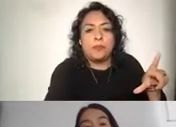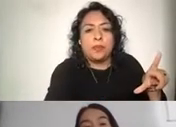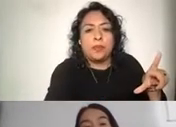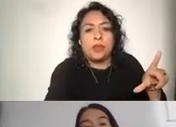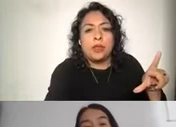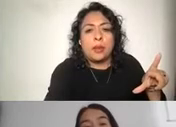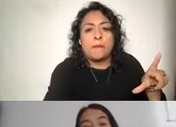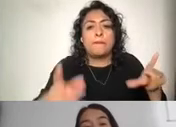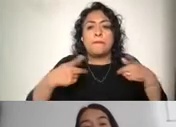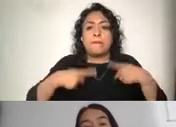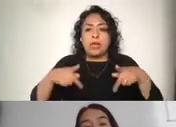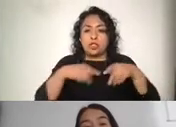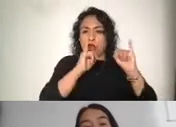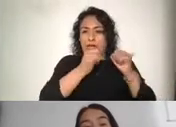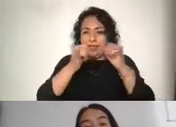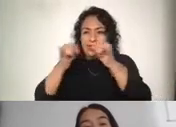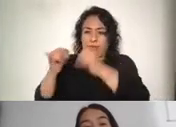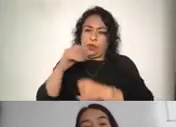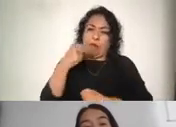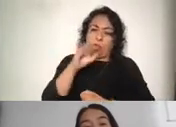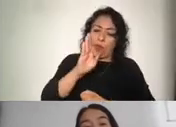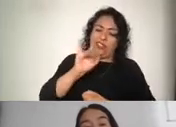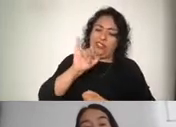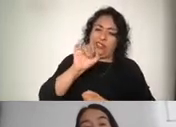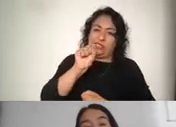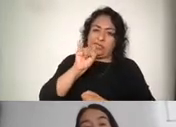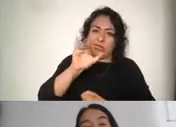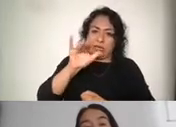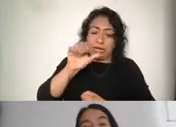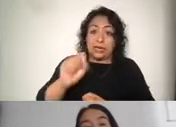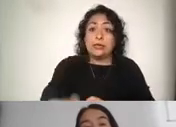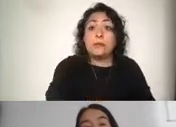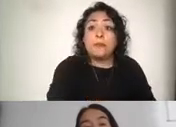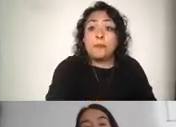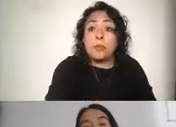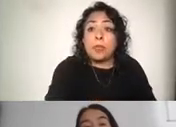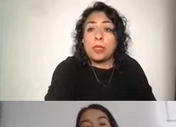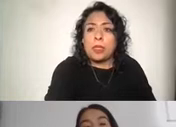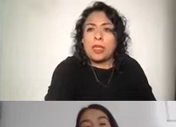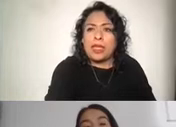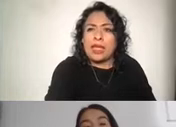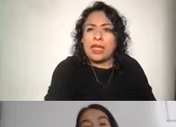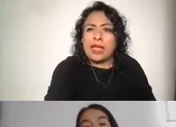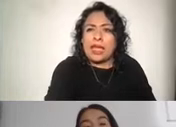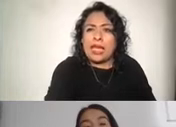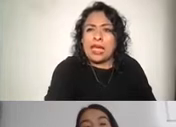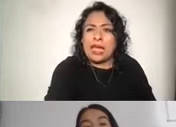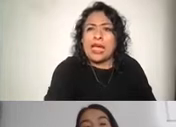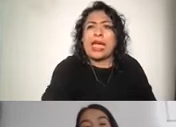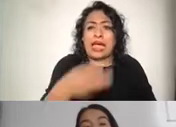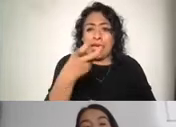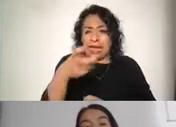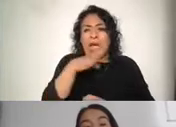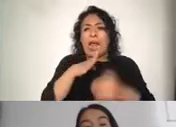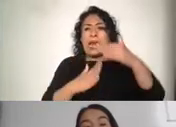físicas, se integran estas deducciones que ya tenían un límite global y